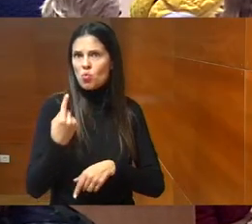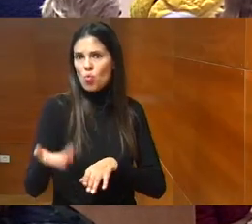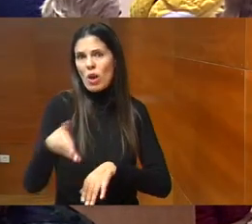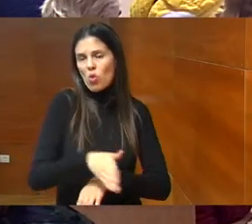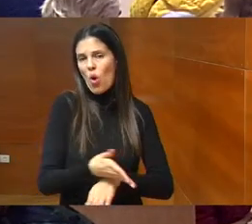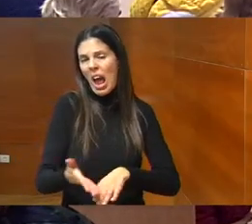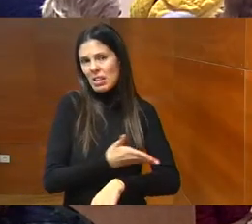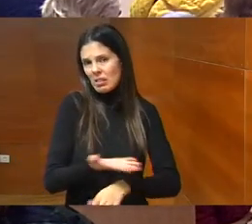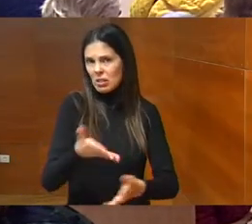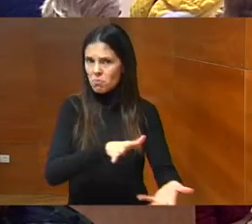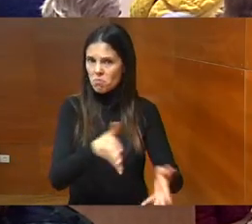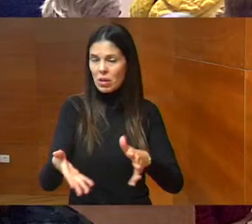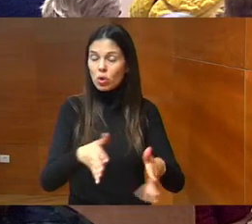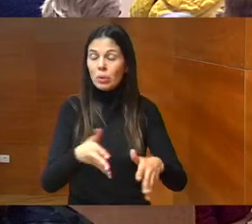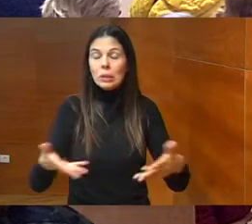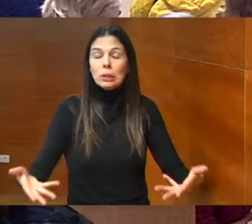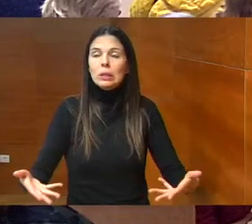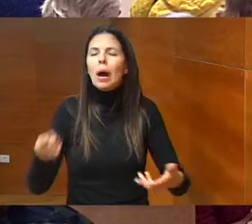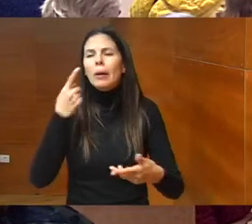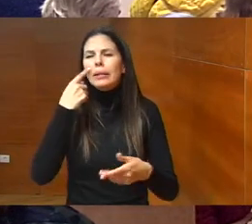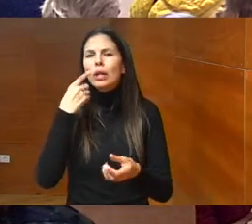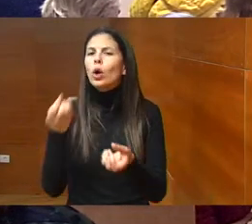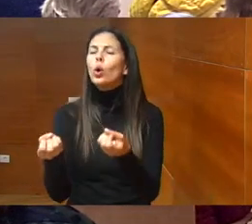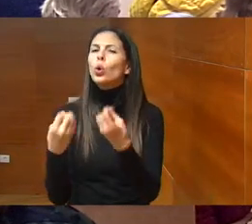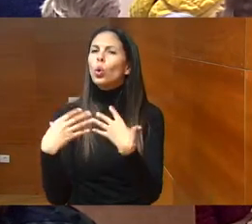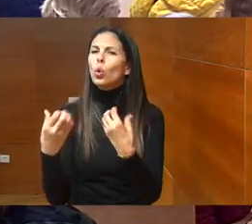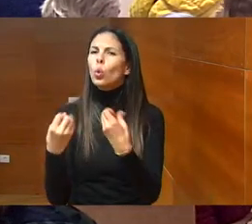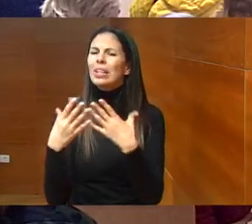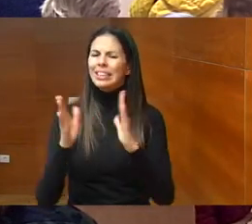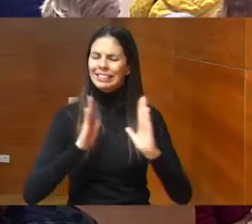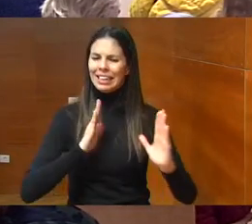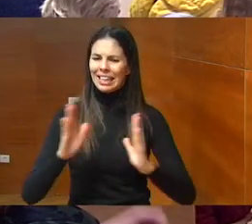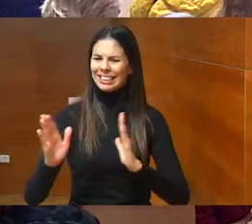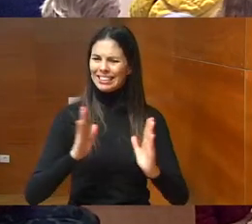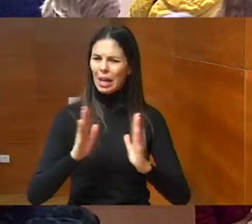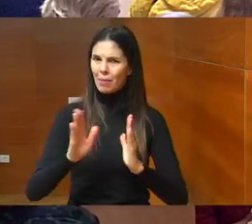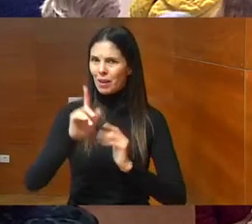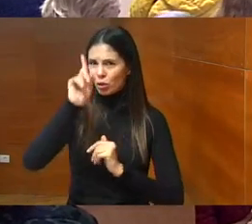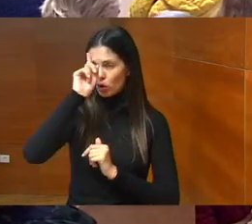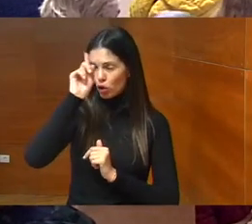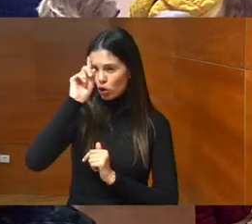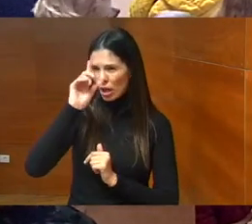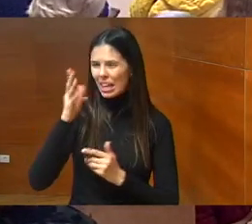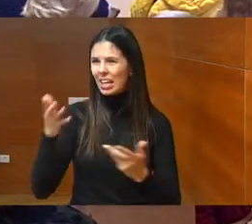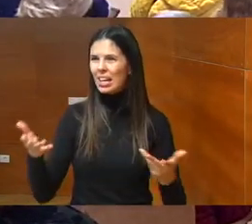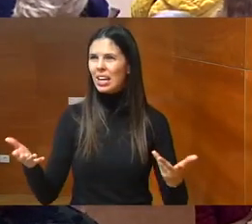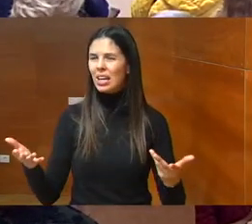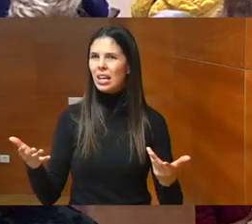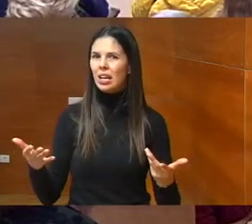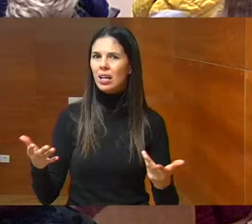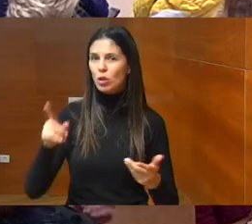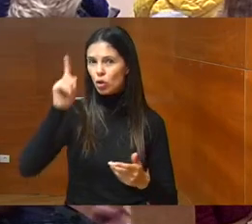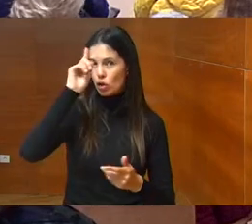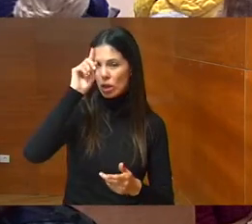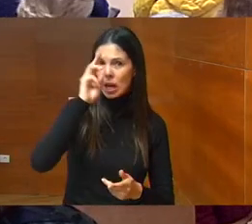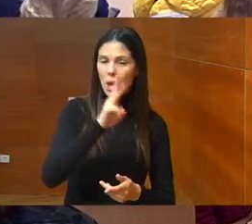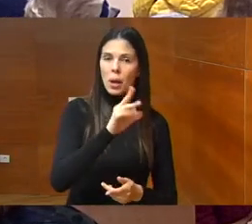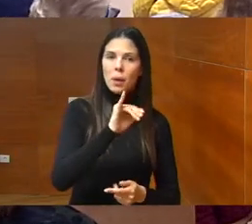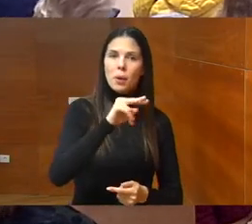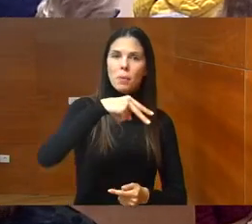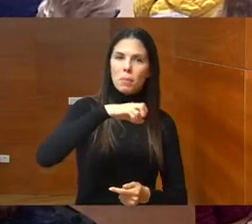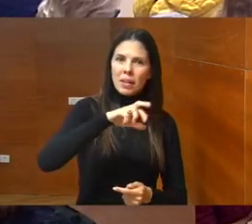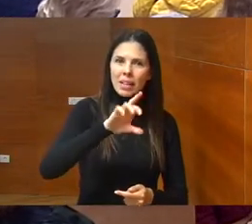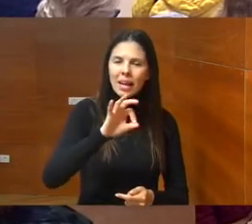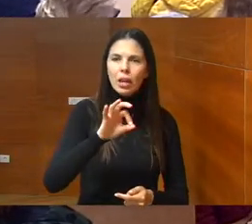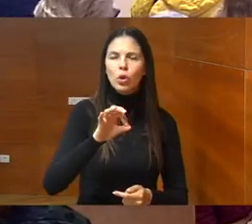aproximadamente contanos Cómo fue esta etapa no sé si os aumentó José Piñero llegó